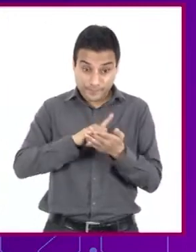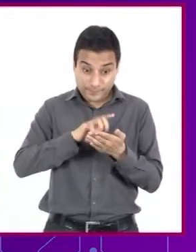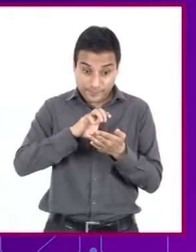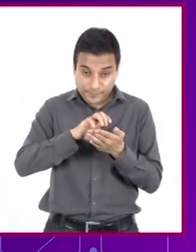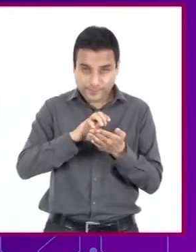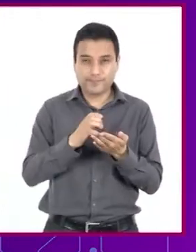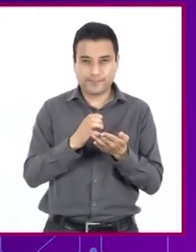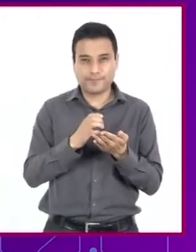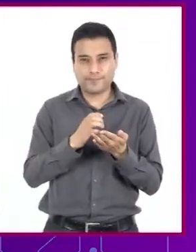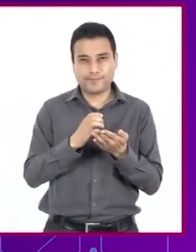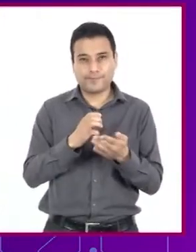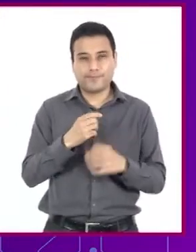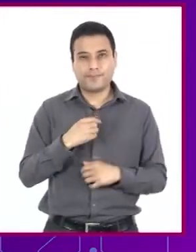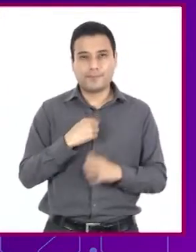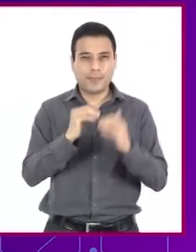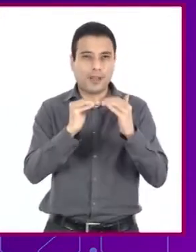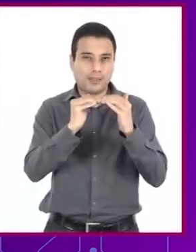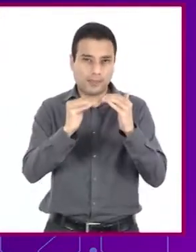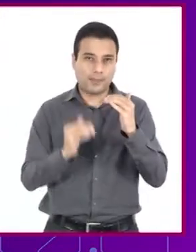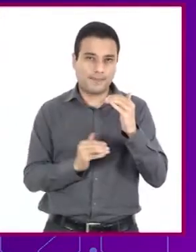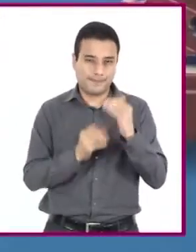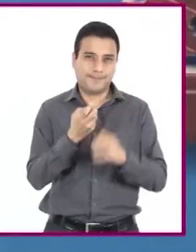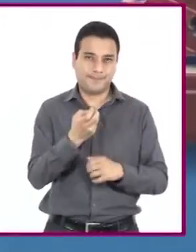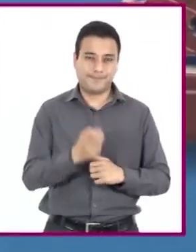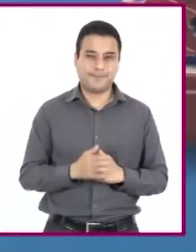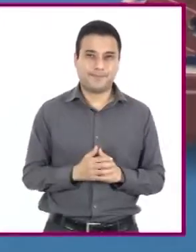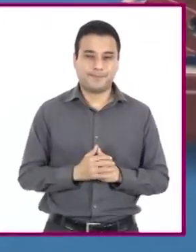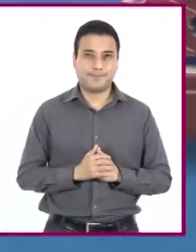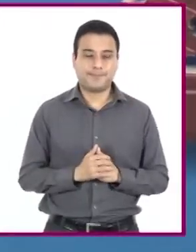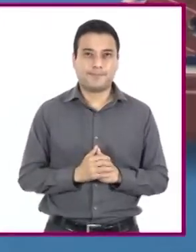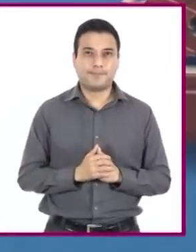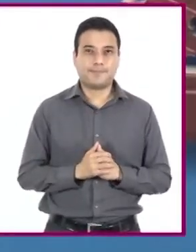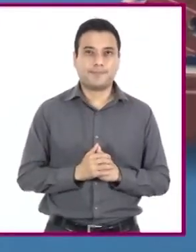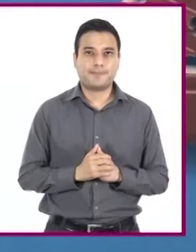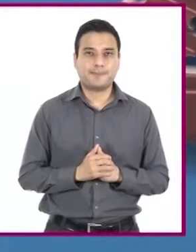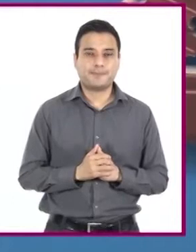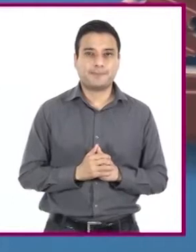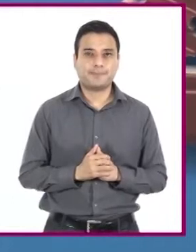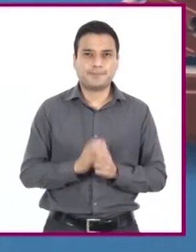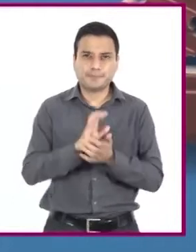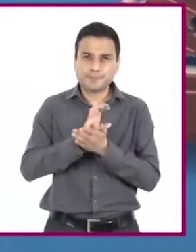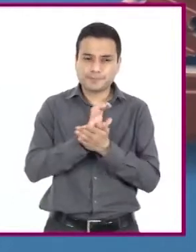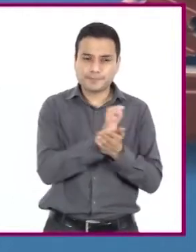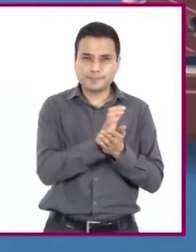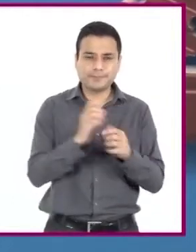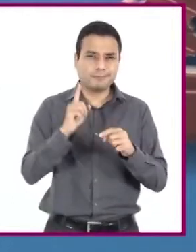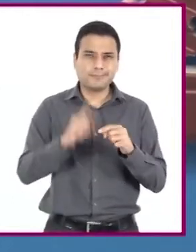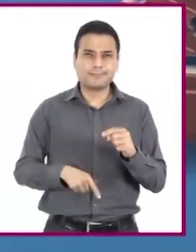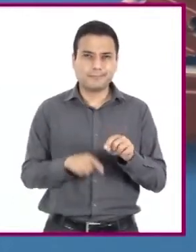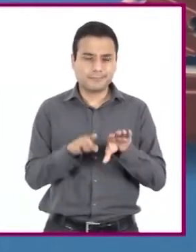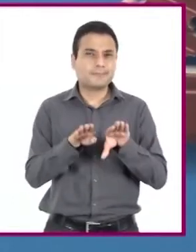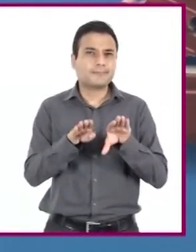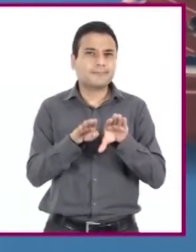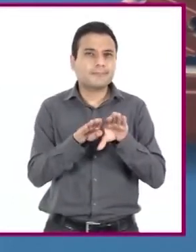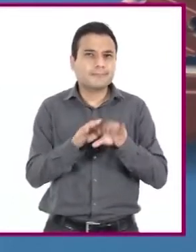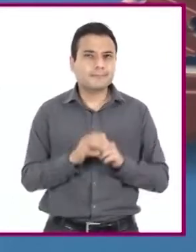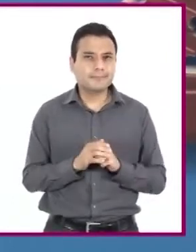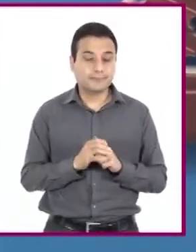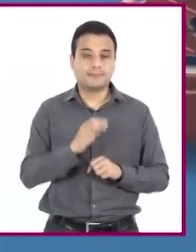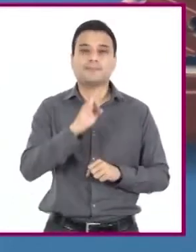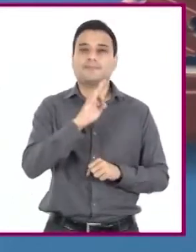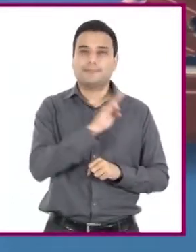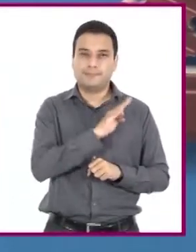de las personas, por mencionar algunas. Para evitar la discriminación, se puede empezar con el cambio de